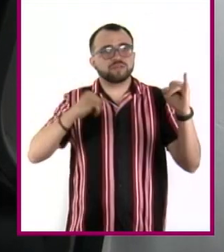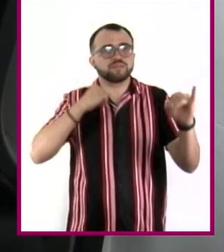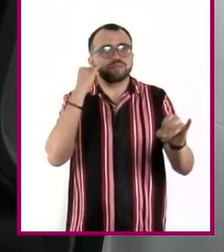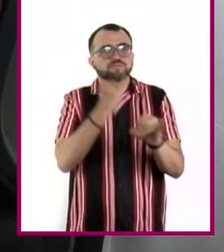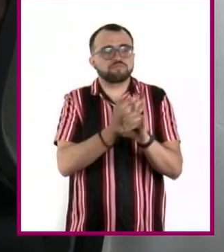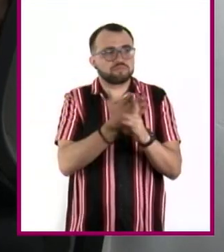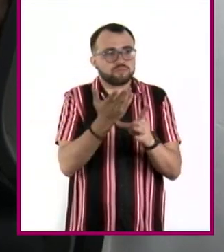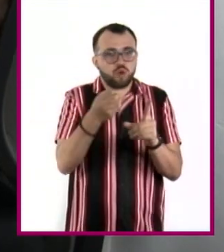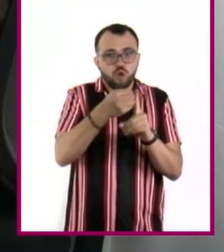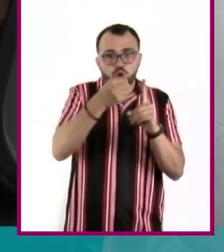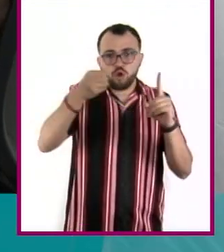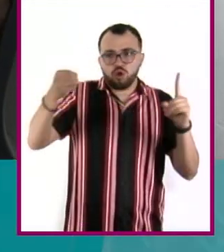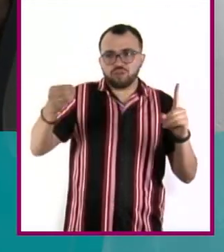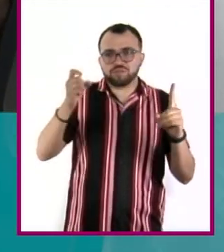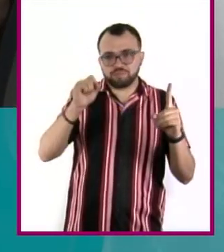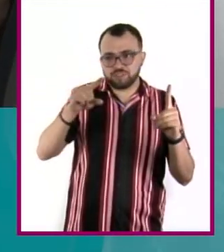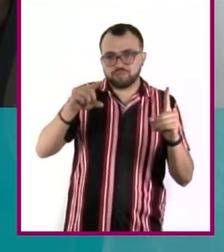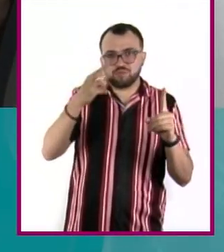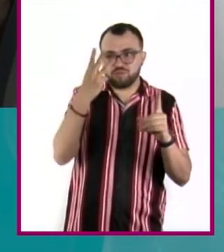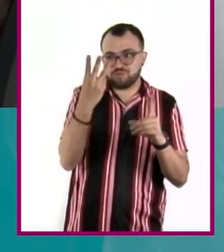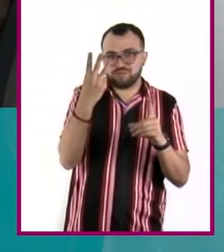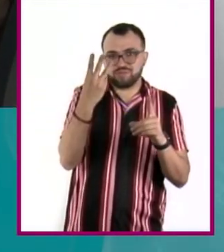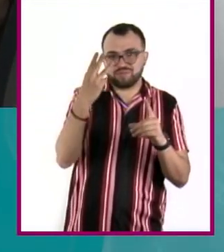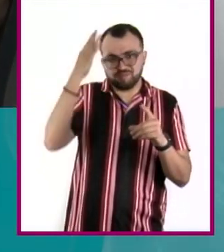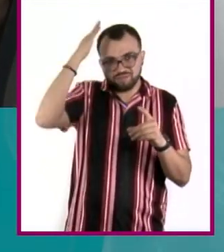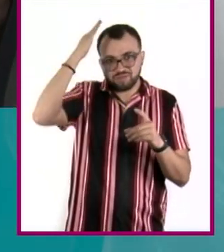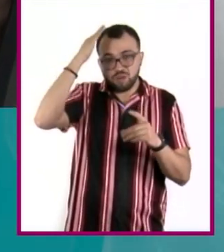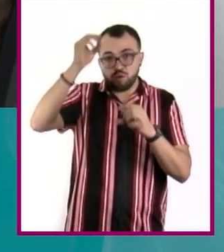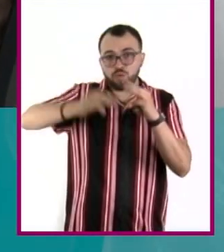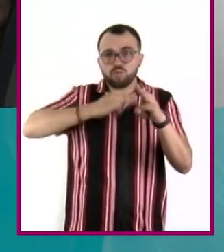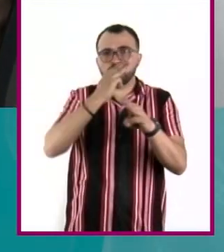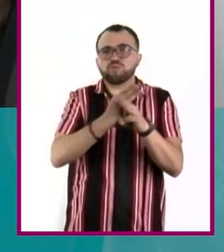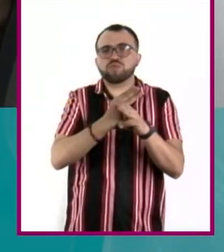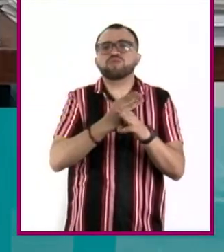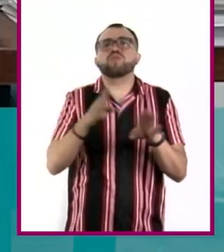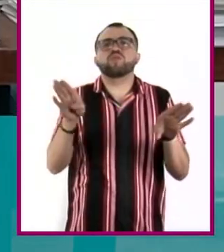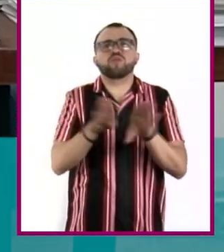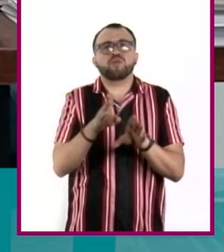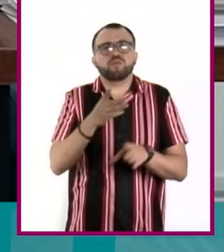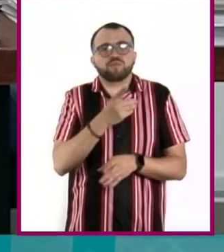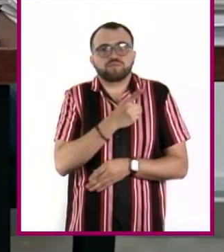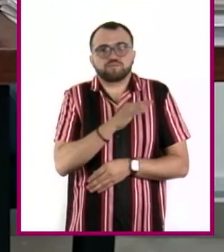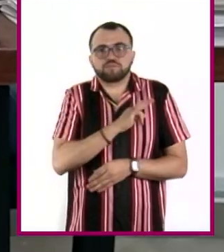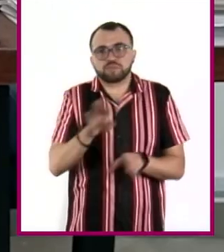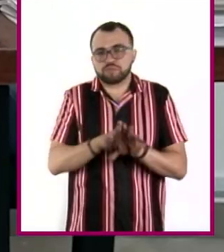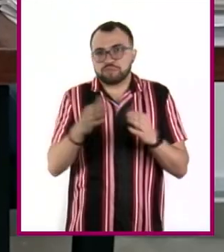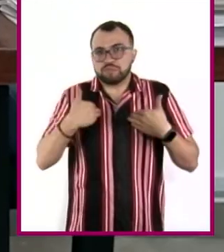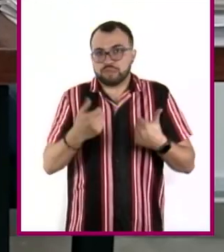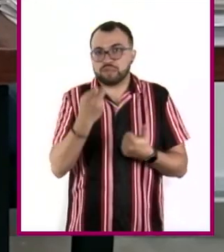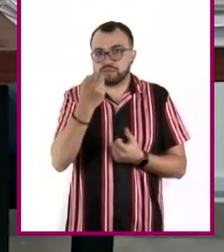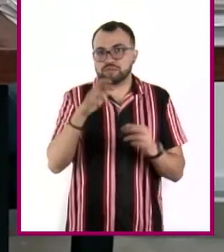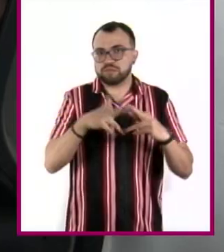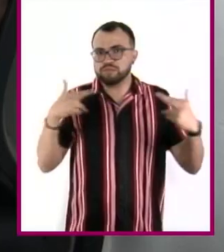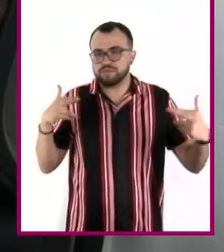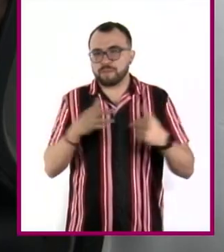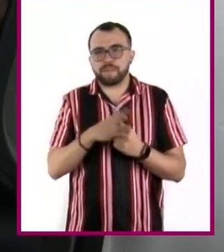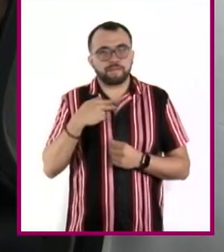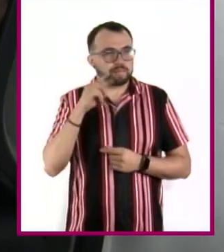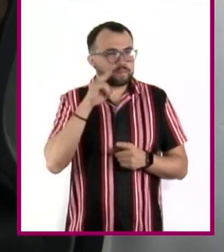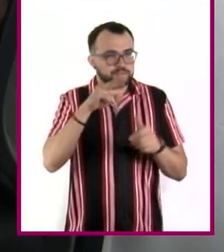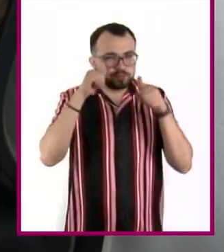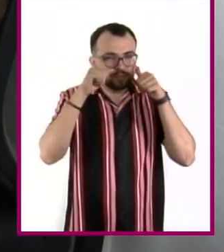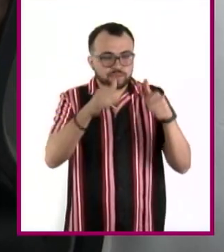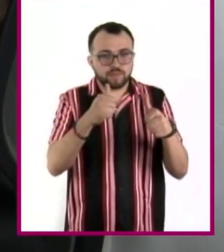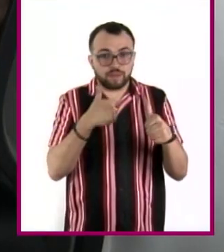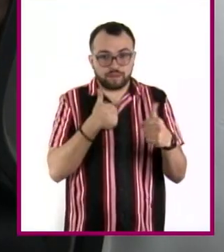organización mundial, entonces, ¿cómo debemos entender esas relaciones? Me llamó la atención desde que